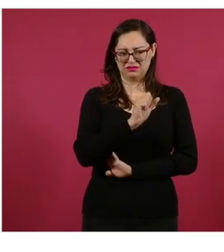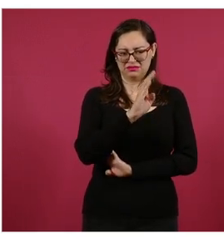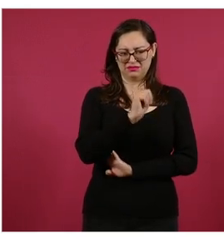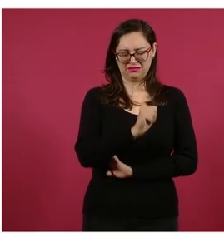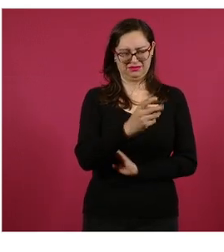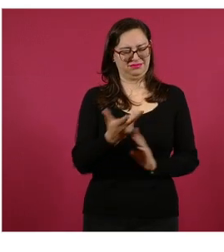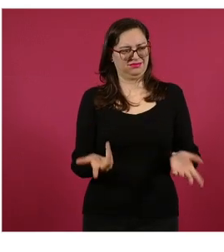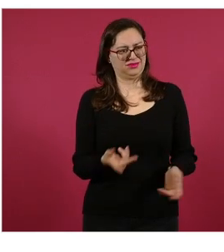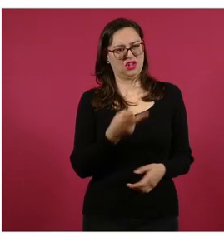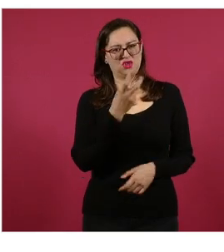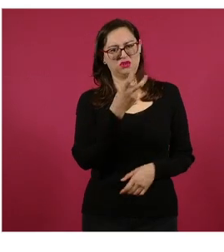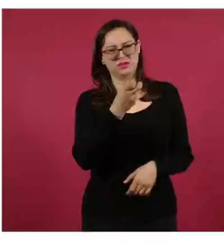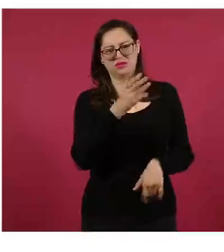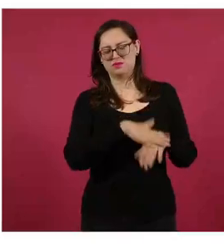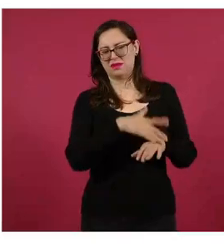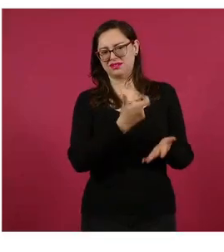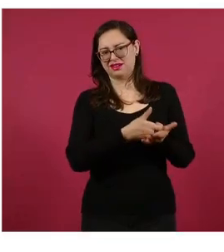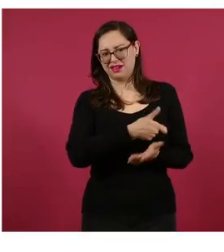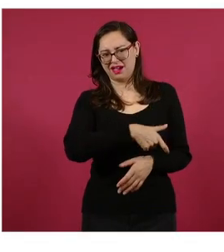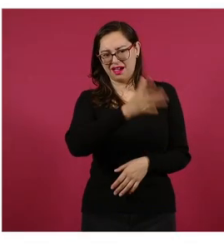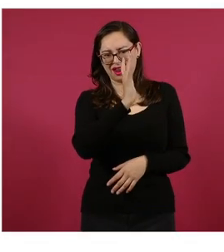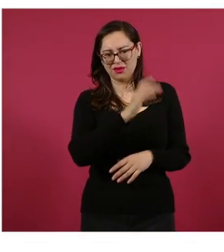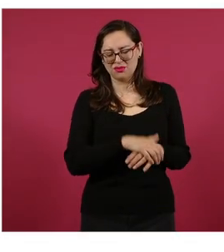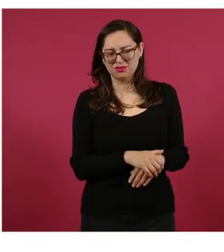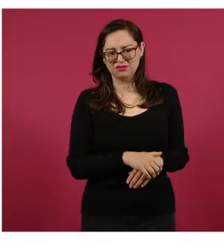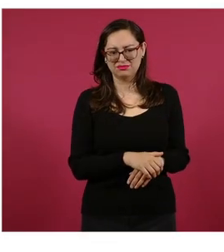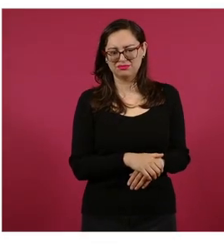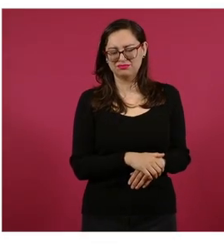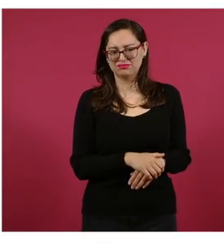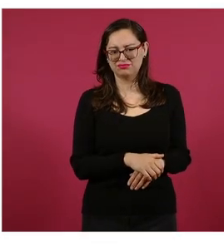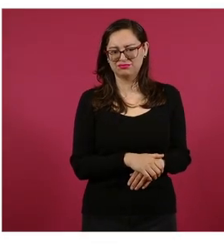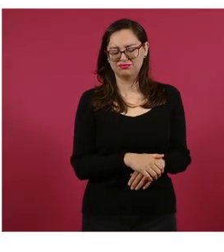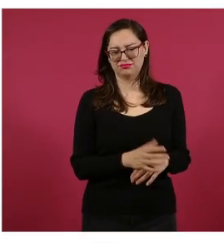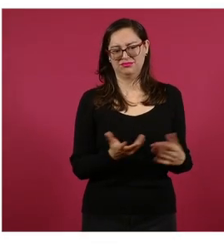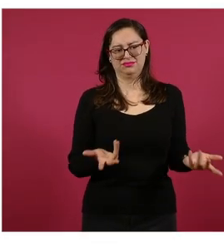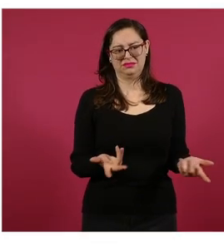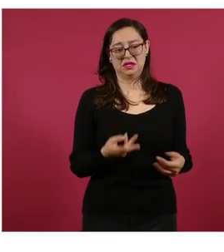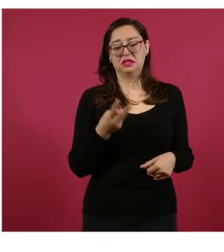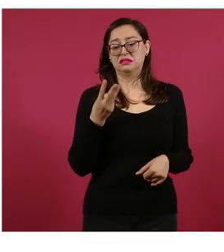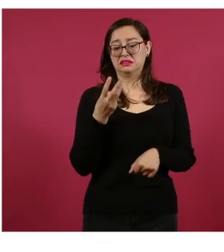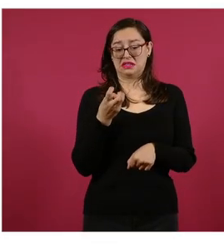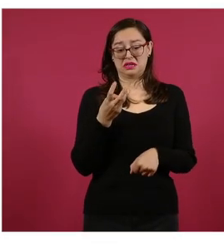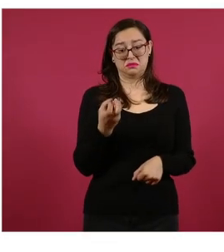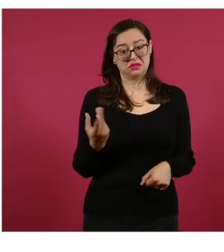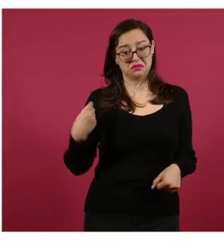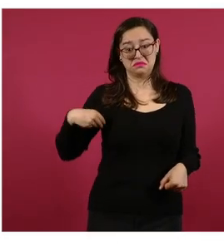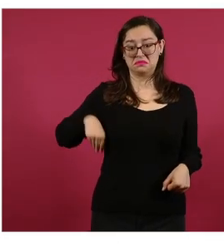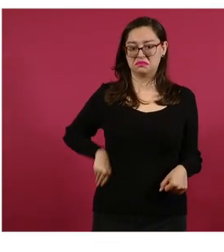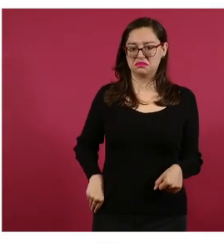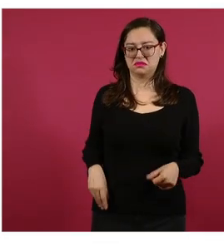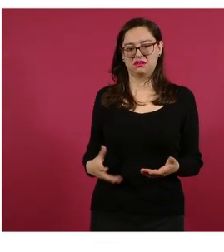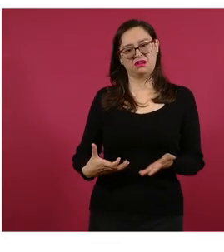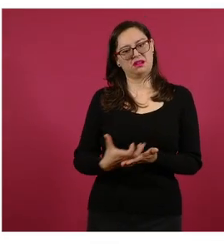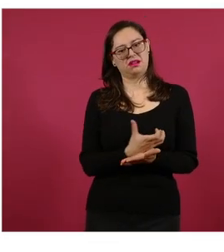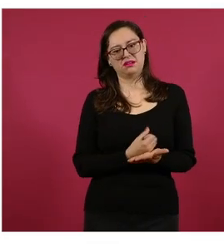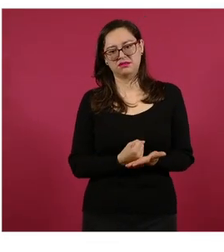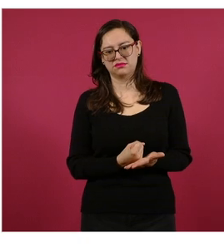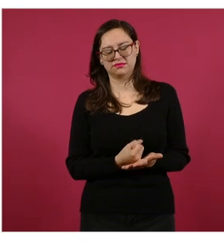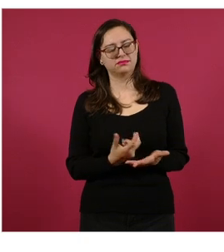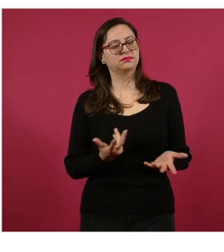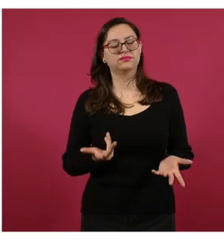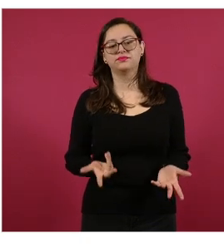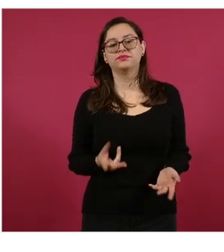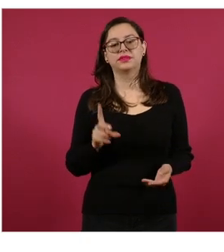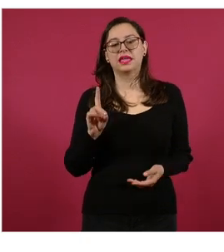por arriba del promedio nacional y 3.63 pesos de ganancia. En el caso del diésel, seguimos con